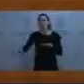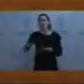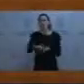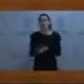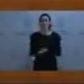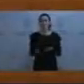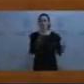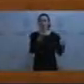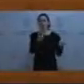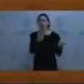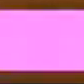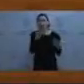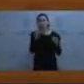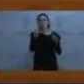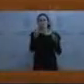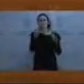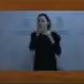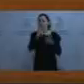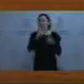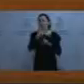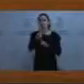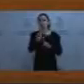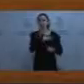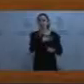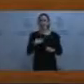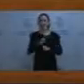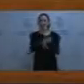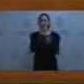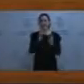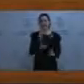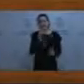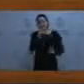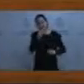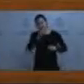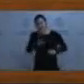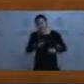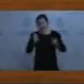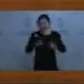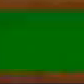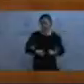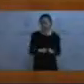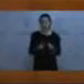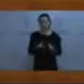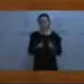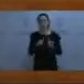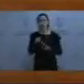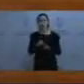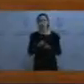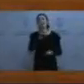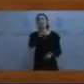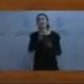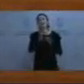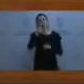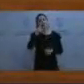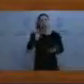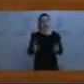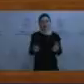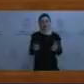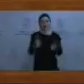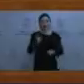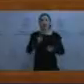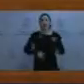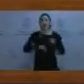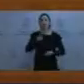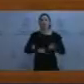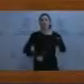quedar. Que se van a quedar bien, vale, pues bueno, lo veremos en septiembre en todo caso, si los tribunales lo